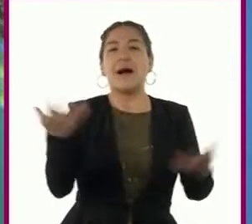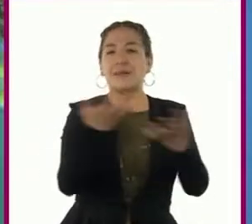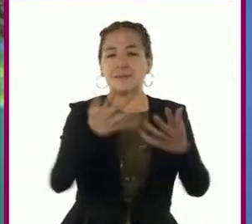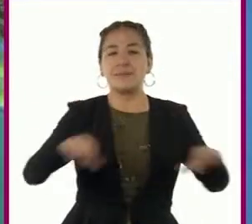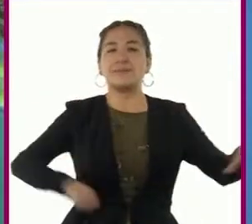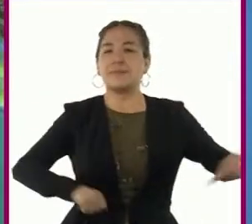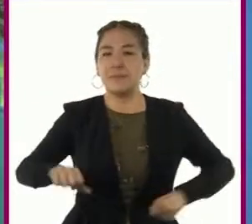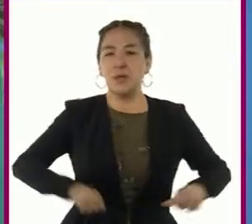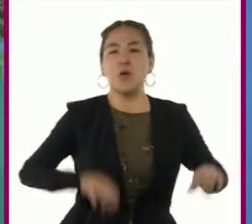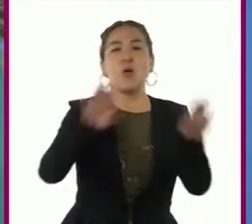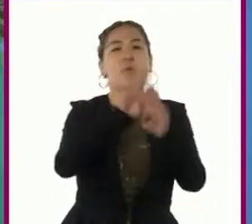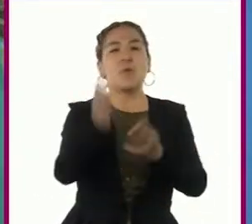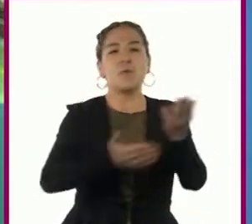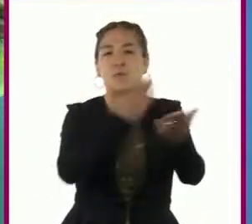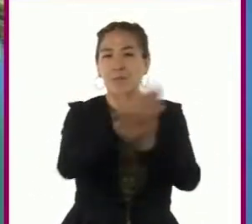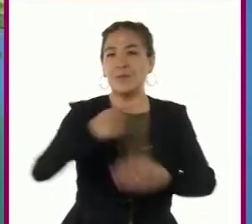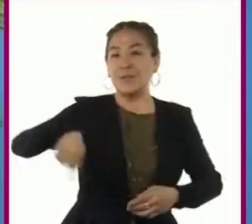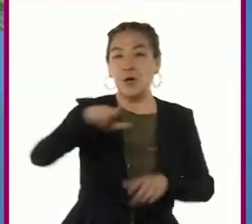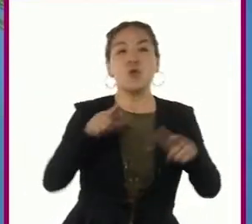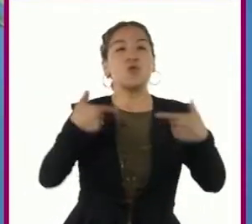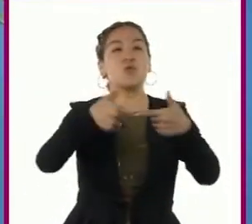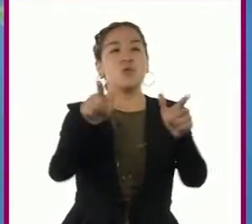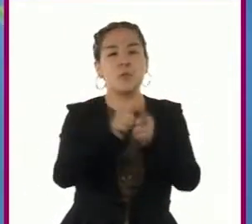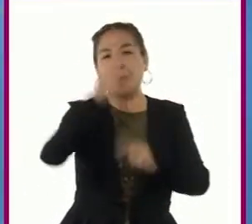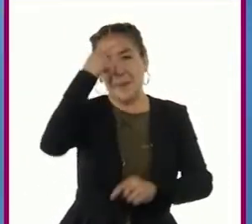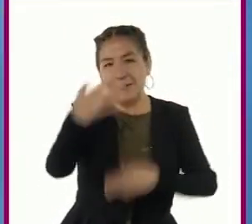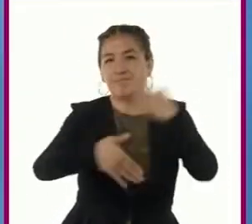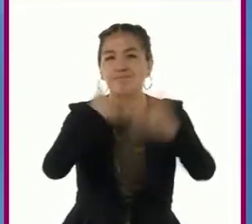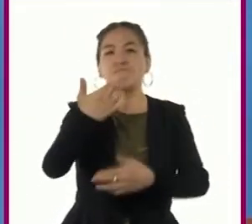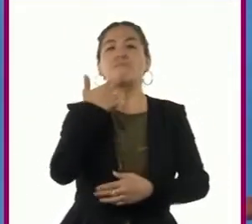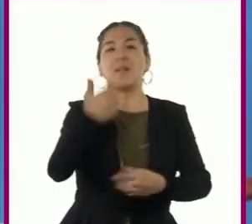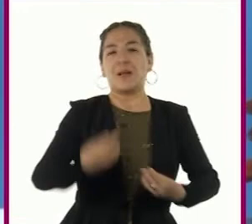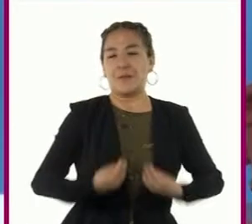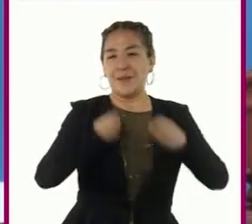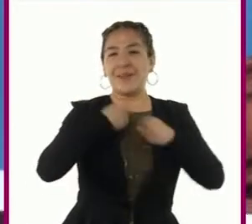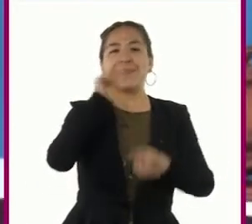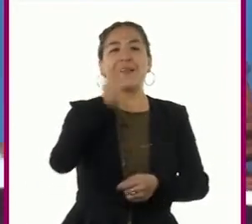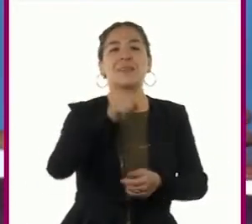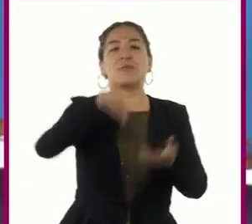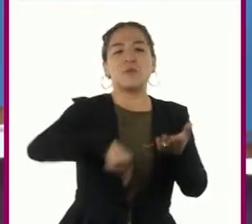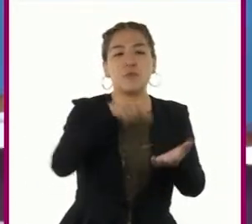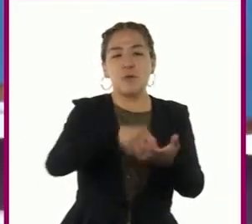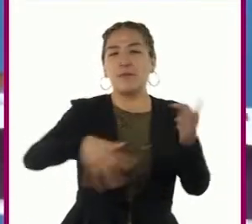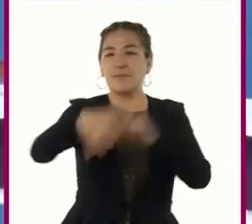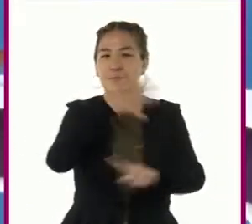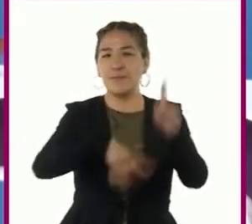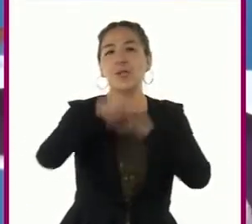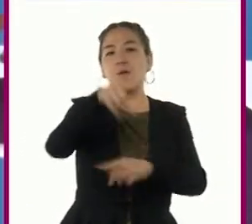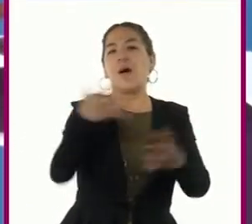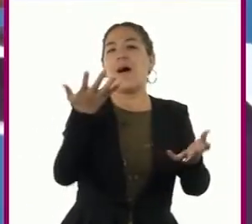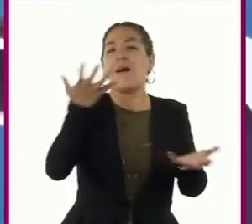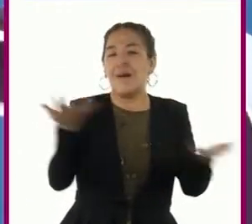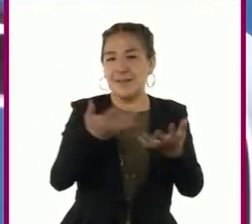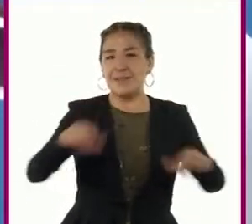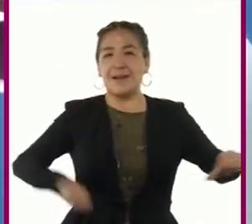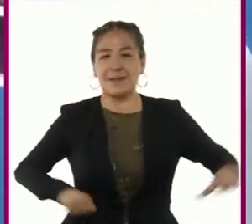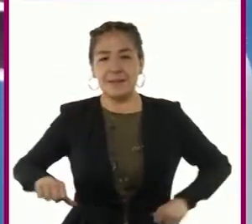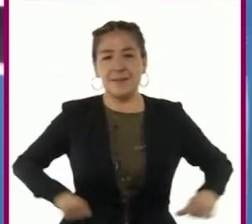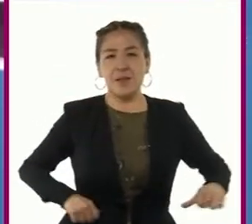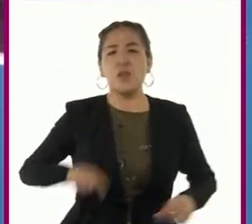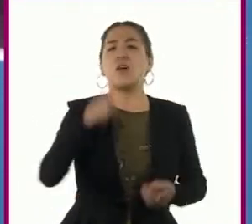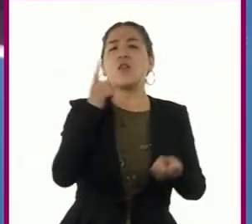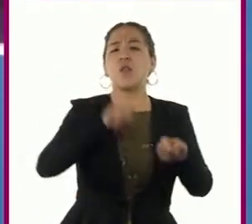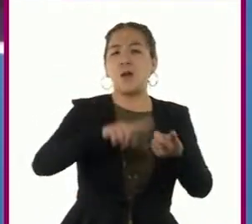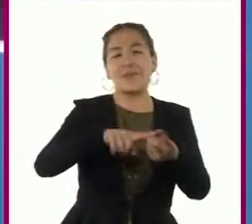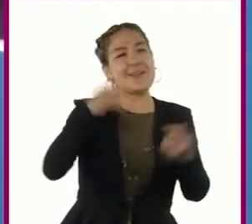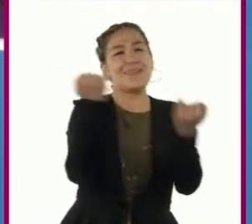de una propuesta colectiva para la mejora de la vida en uno de los entornos en que se desenvuelven, tal y como